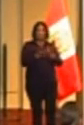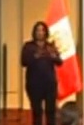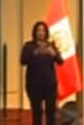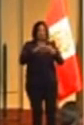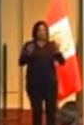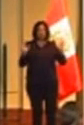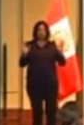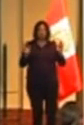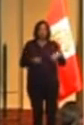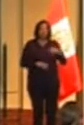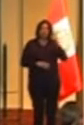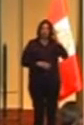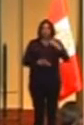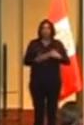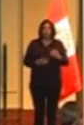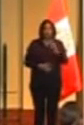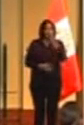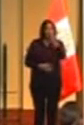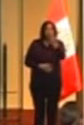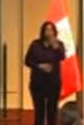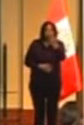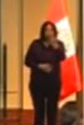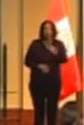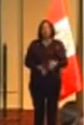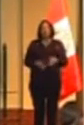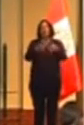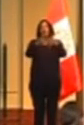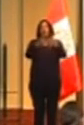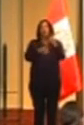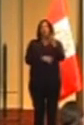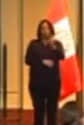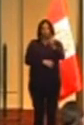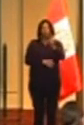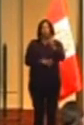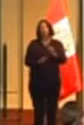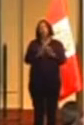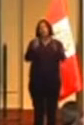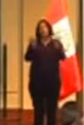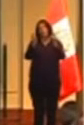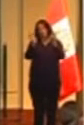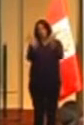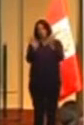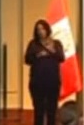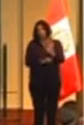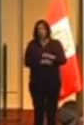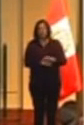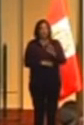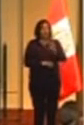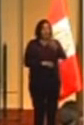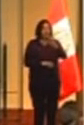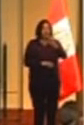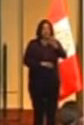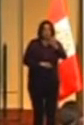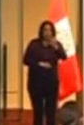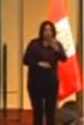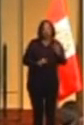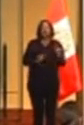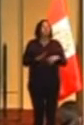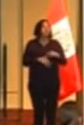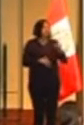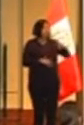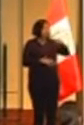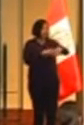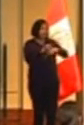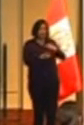distrito se han obtenido dos premios en una misma ceremonia de creatividad empresarial. Y este año también, pero